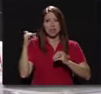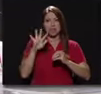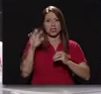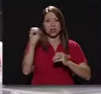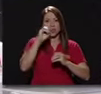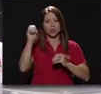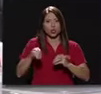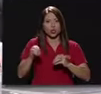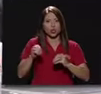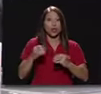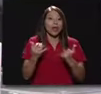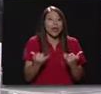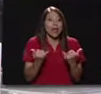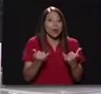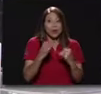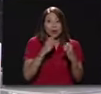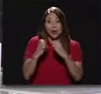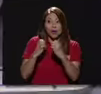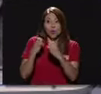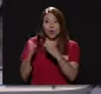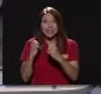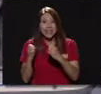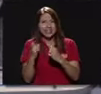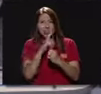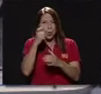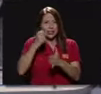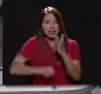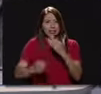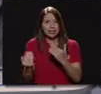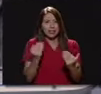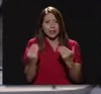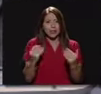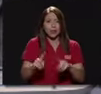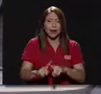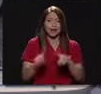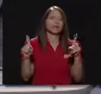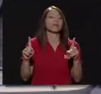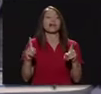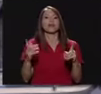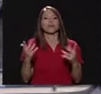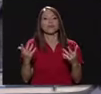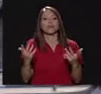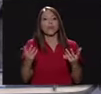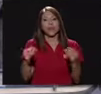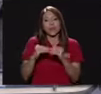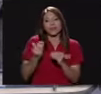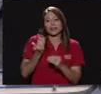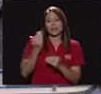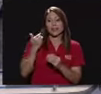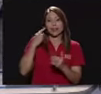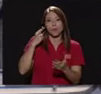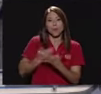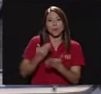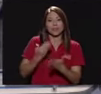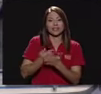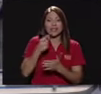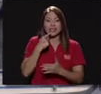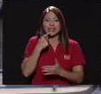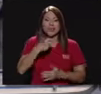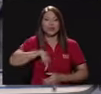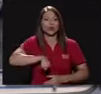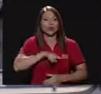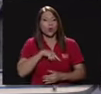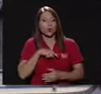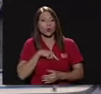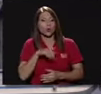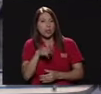y ahorita, aunque las encuestas no son estrictamente comparables, pero digamos que la más reciente muestra que estamos alrededor